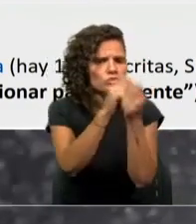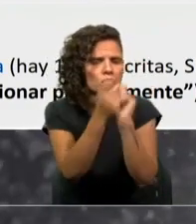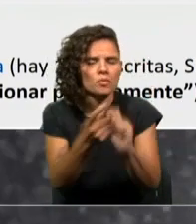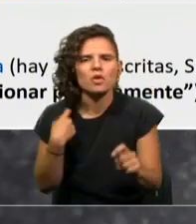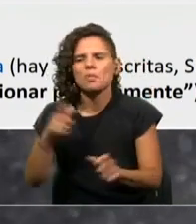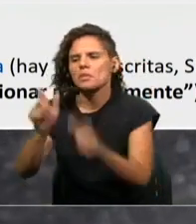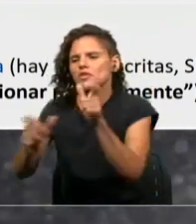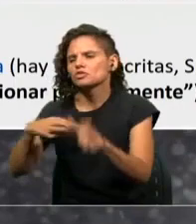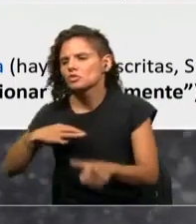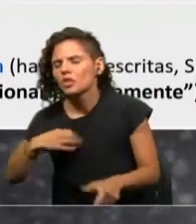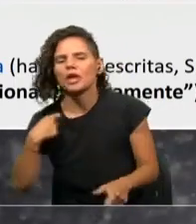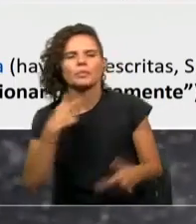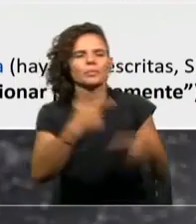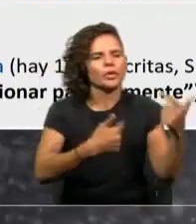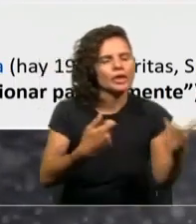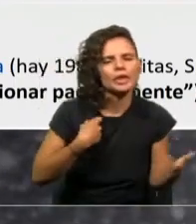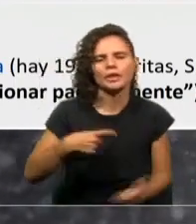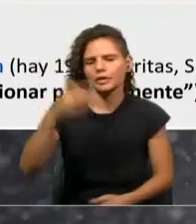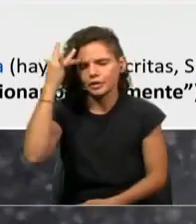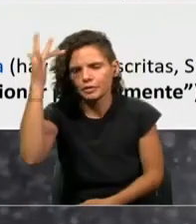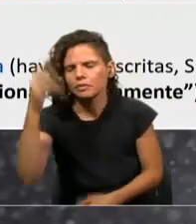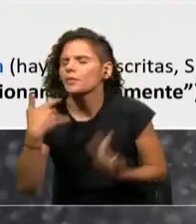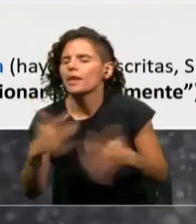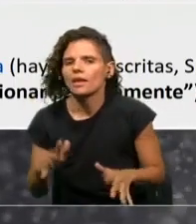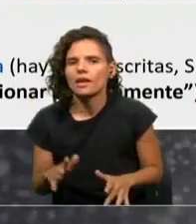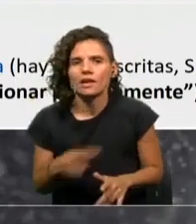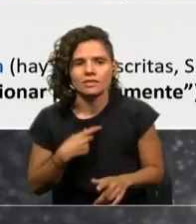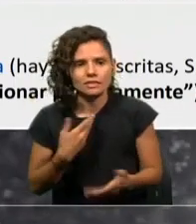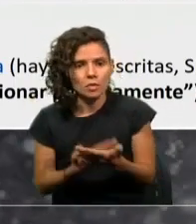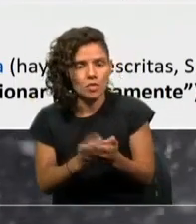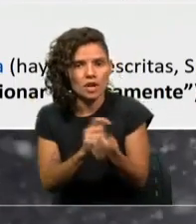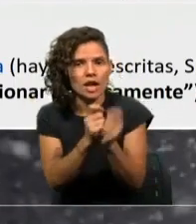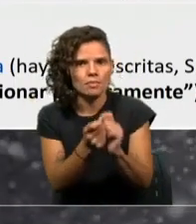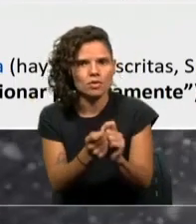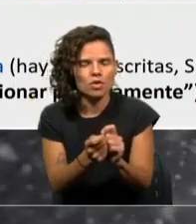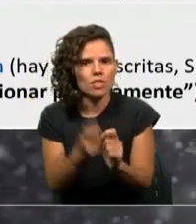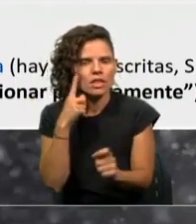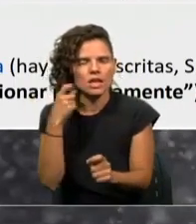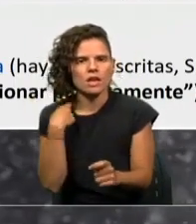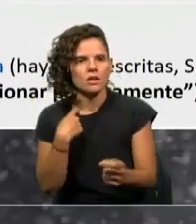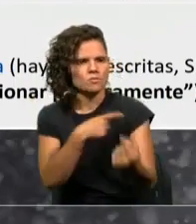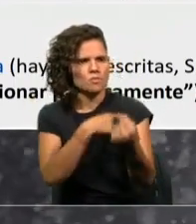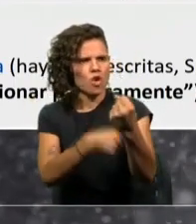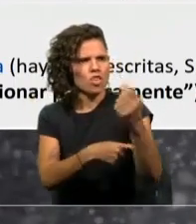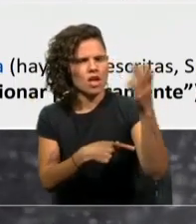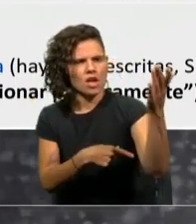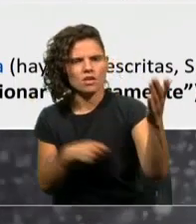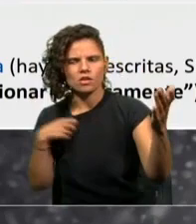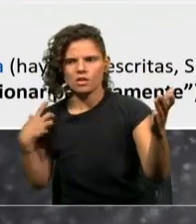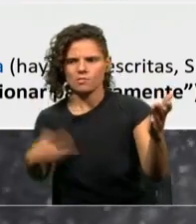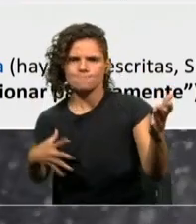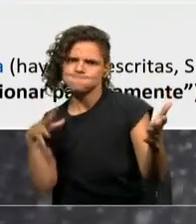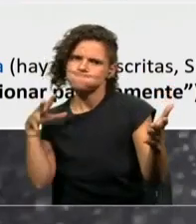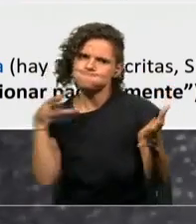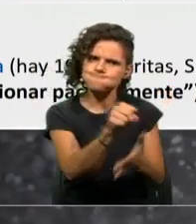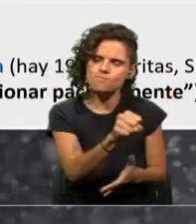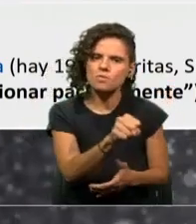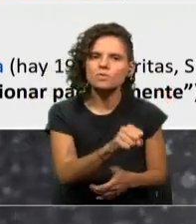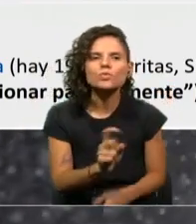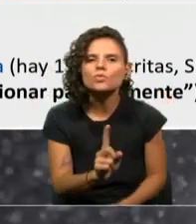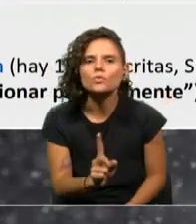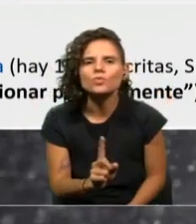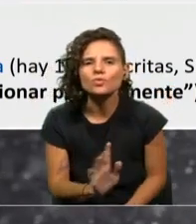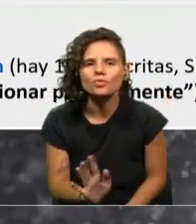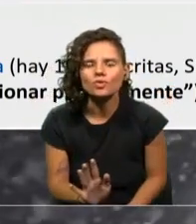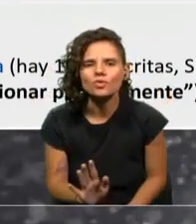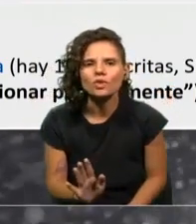ciudadanos, intelectuales, los que pretendan un cambio, primero no deben intentar tomarse el poder, dice Gramsci. Cuando uno se toma el poder, lo único